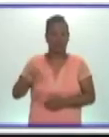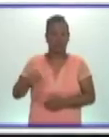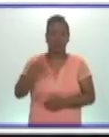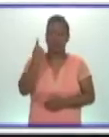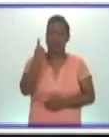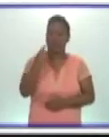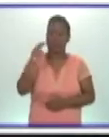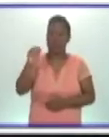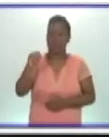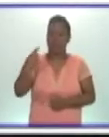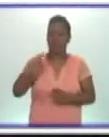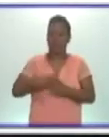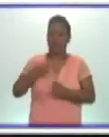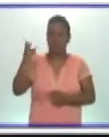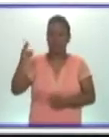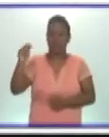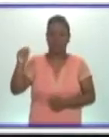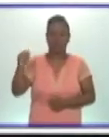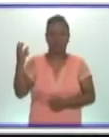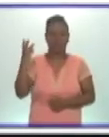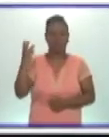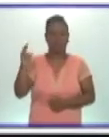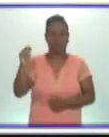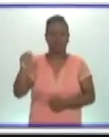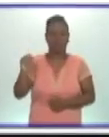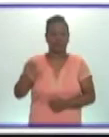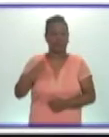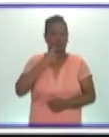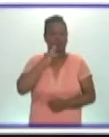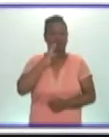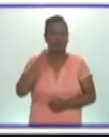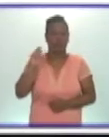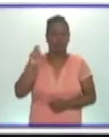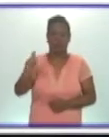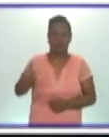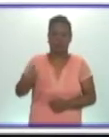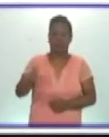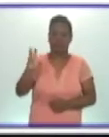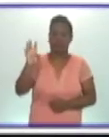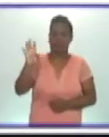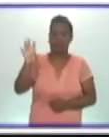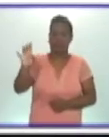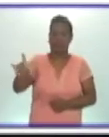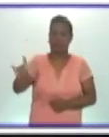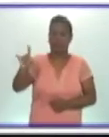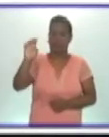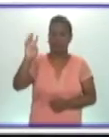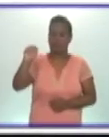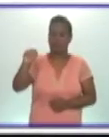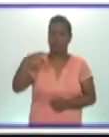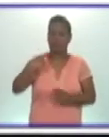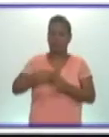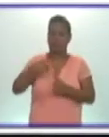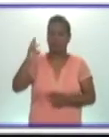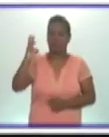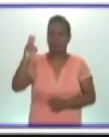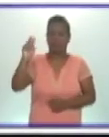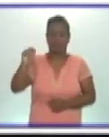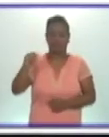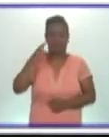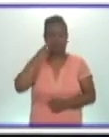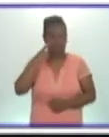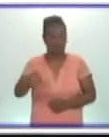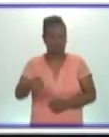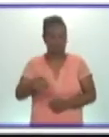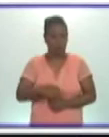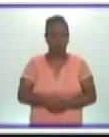2n son 3n. Por lo tanto, nuestro resultado final es 9m más 3n. ¿Ya te diste cuenta? Sumé los